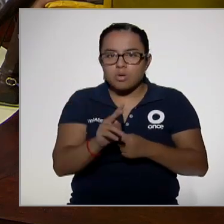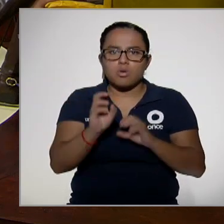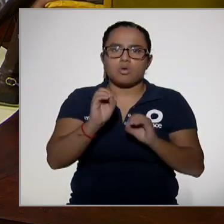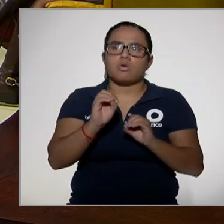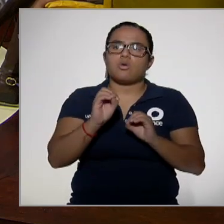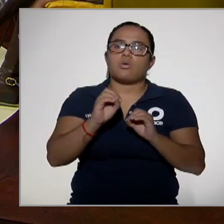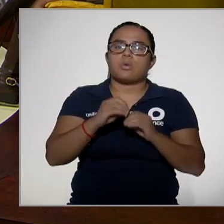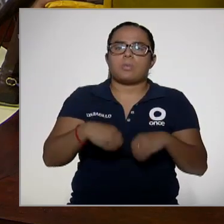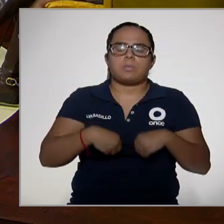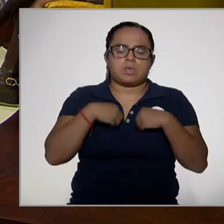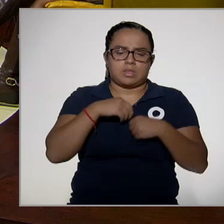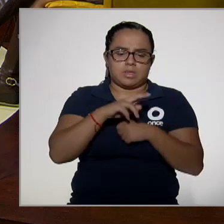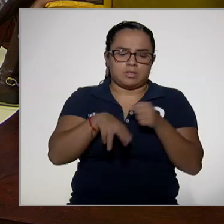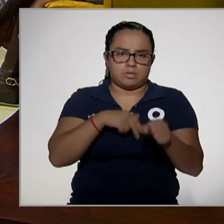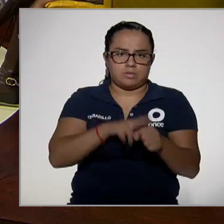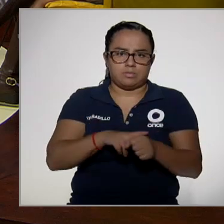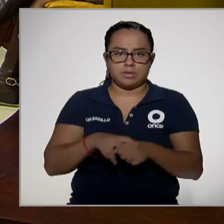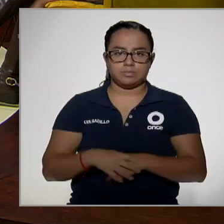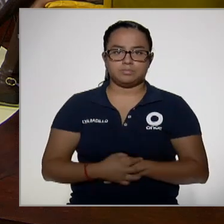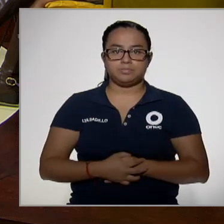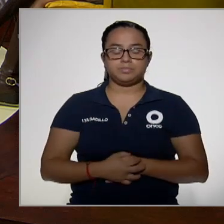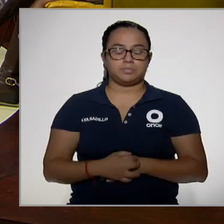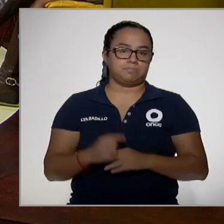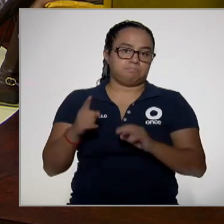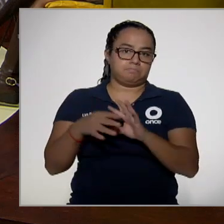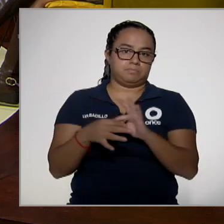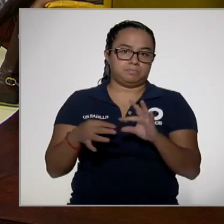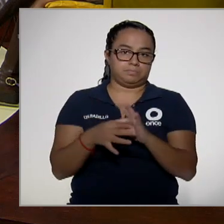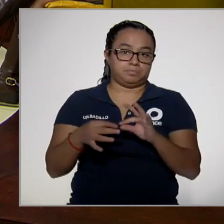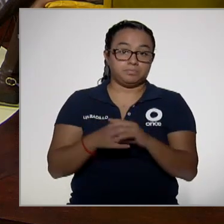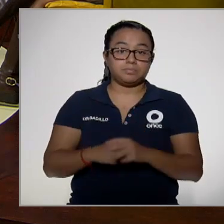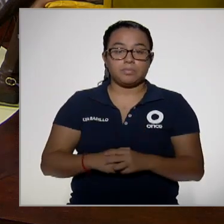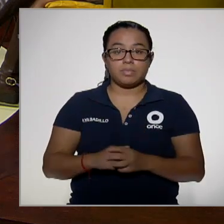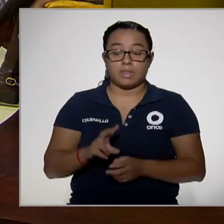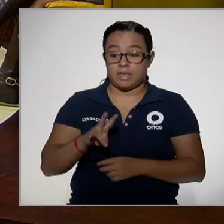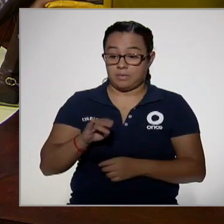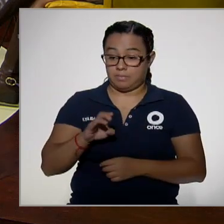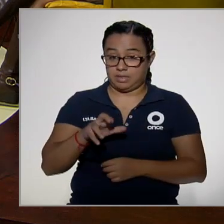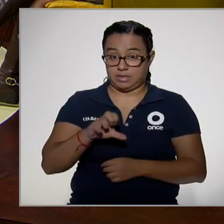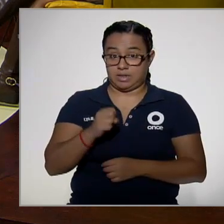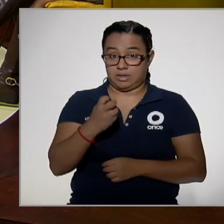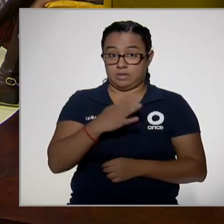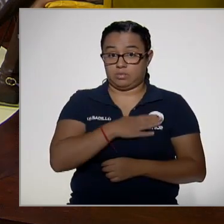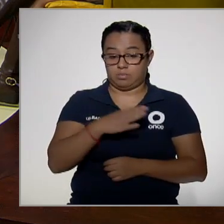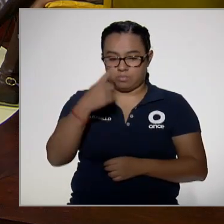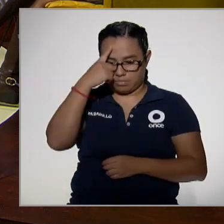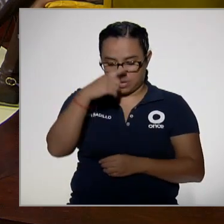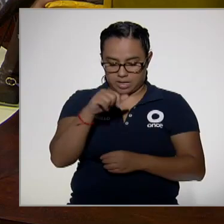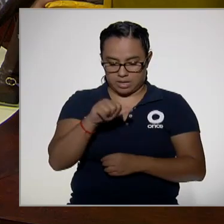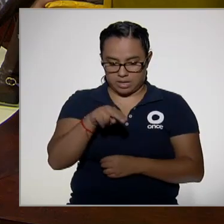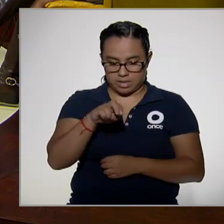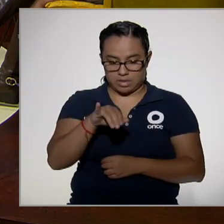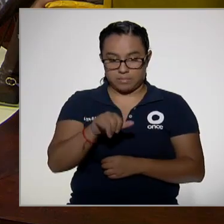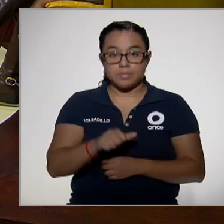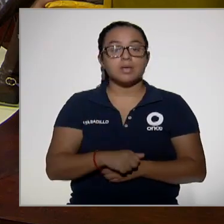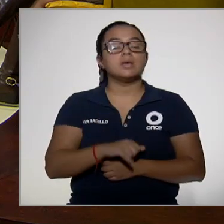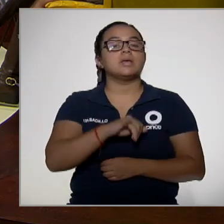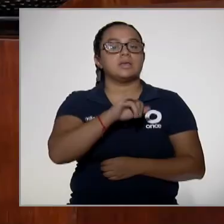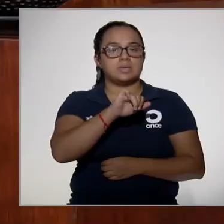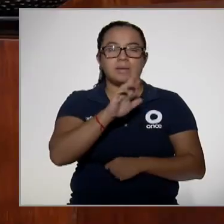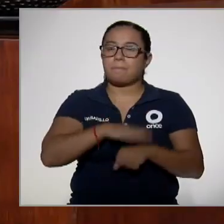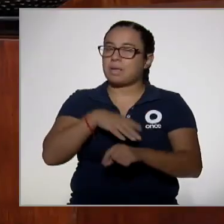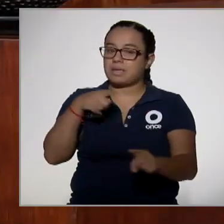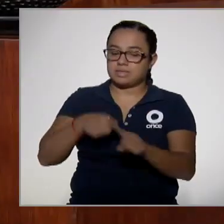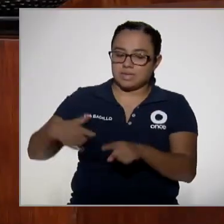vegano perfectamente sano entonces nos dicen las vísceras son buenas para la anemia sí especialmente el